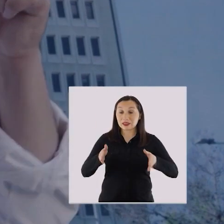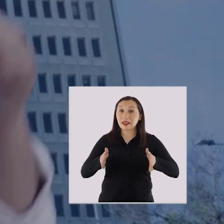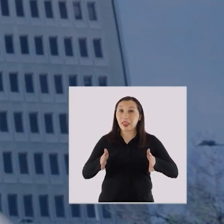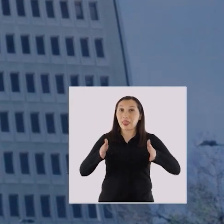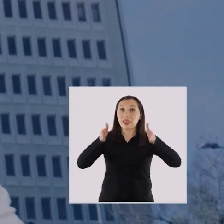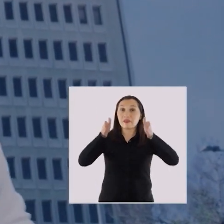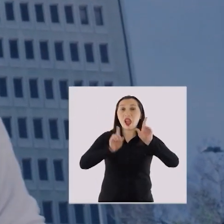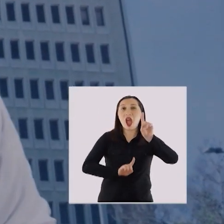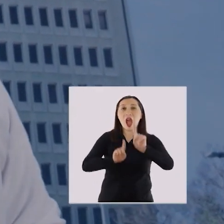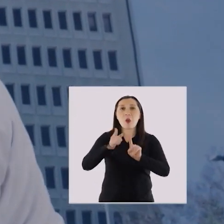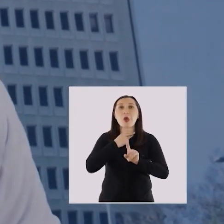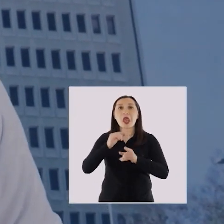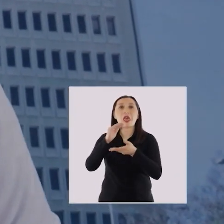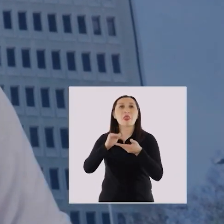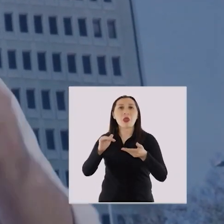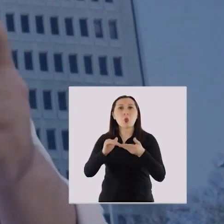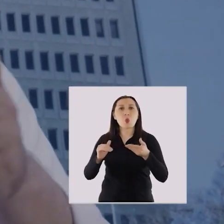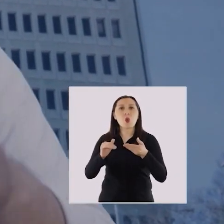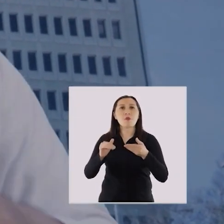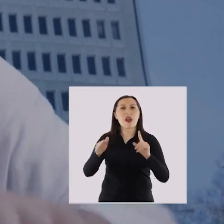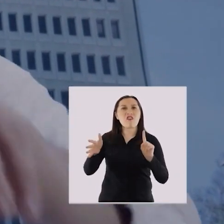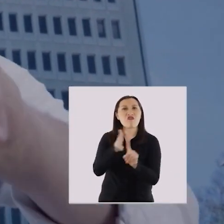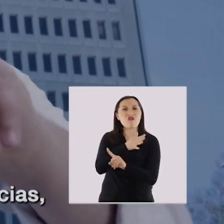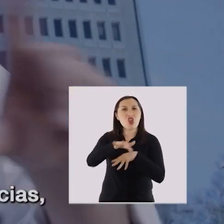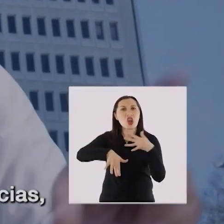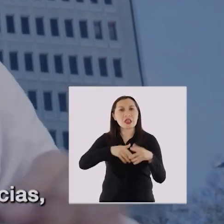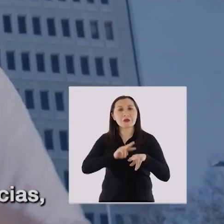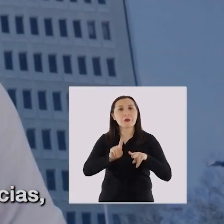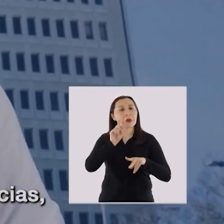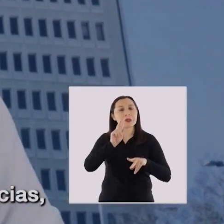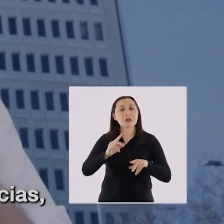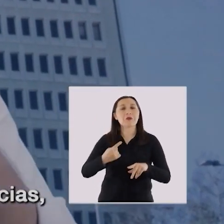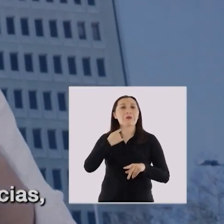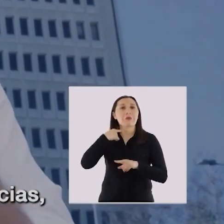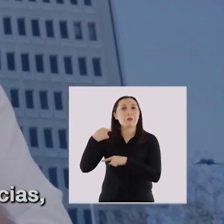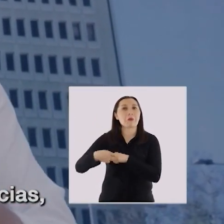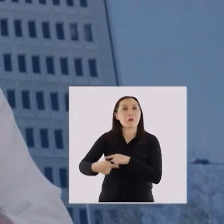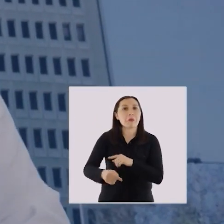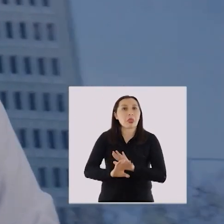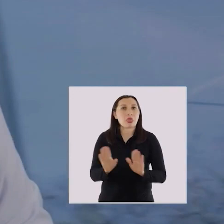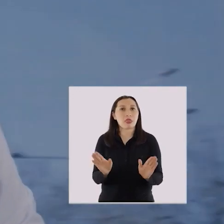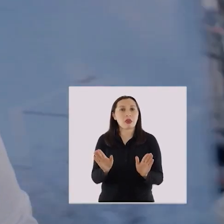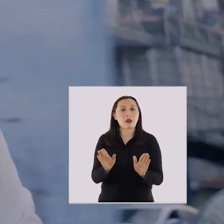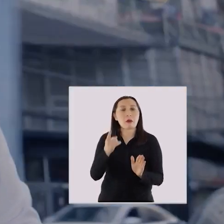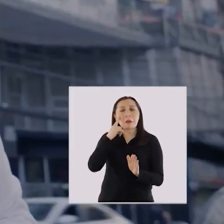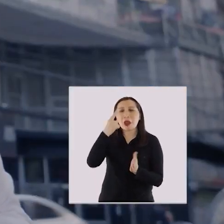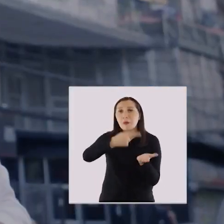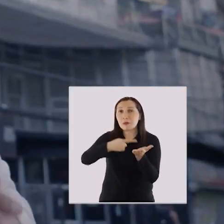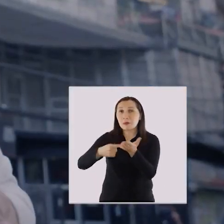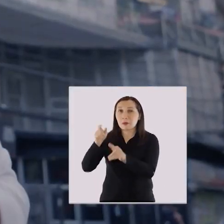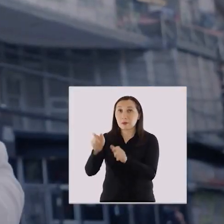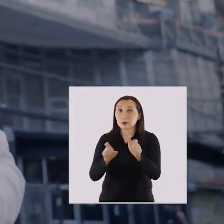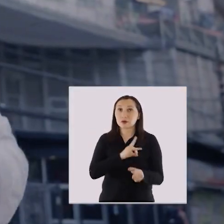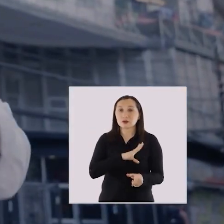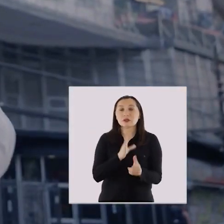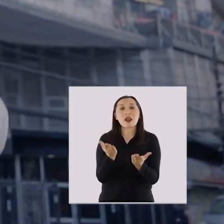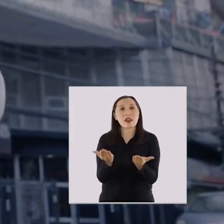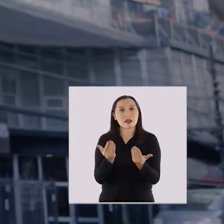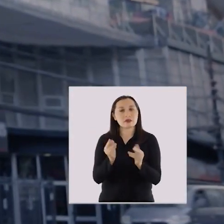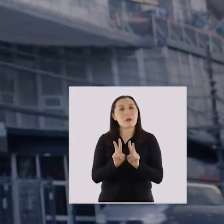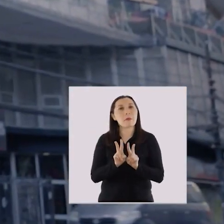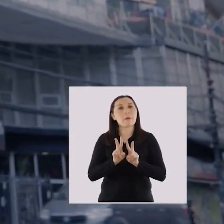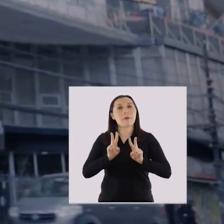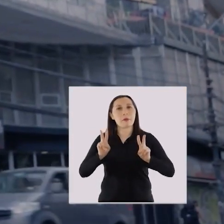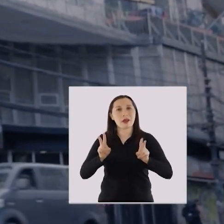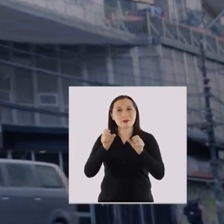En este edificio, algunos quieren indultar actos violentos porque no les toca sufrir sus consecuencias. Pero son miles los chilenos que